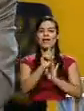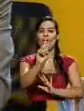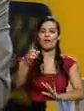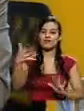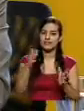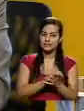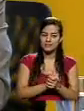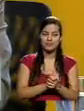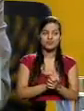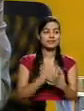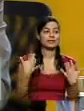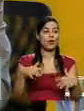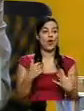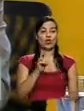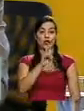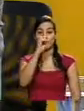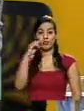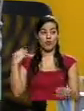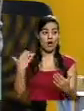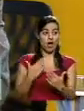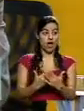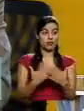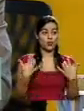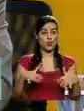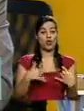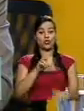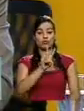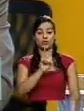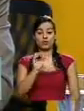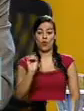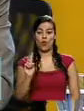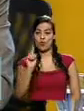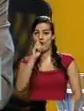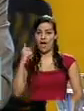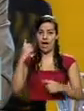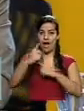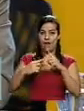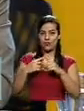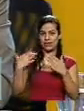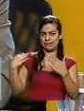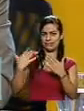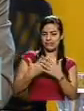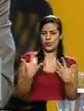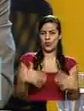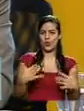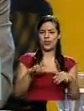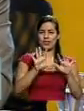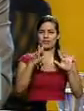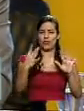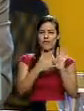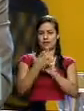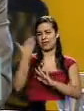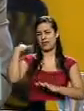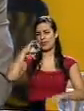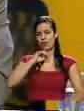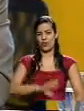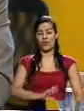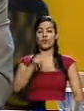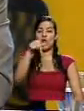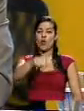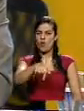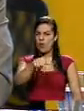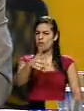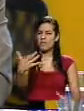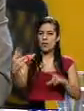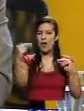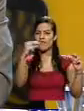imagínate tú, más de 200 años, 201 años del 19 de abril. Vamos a aprovechar hoy en este contexto a hablar